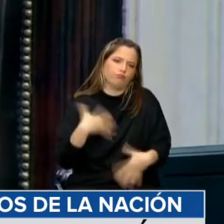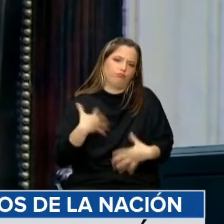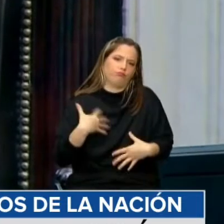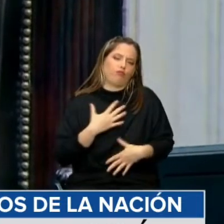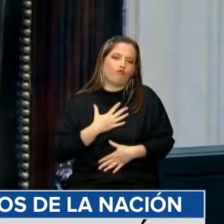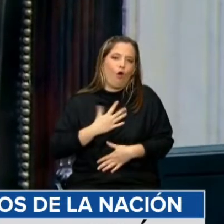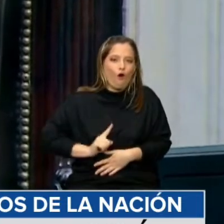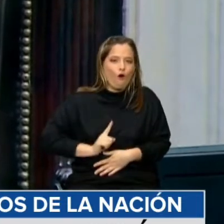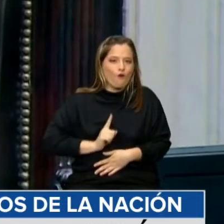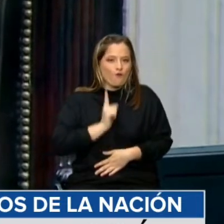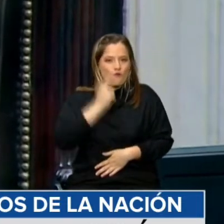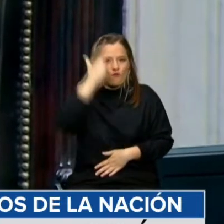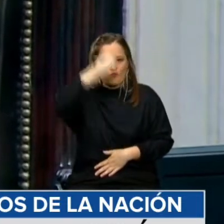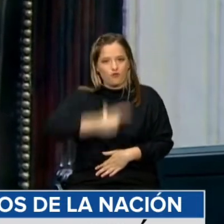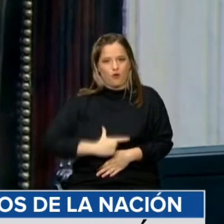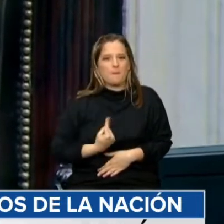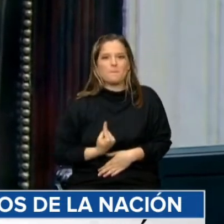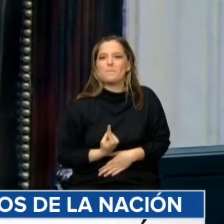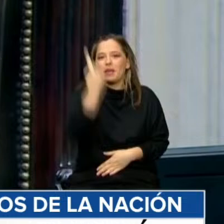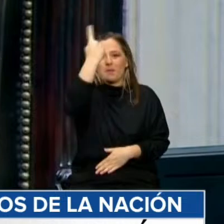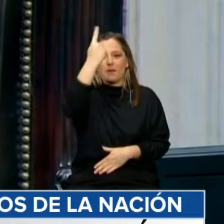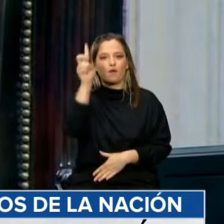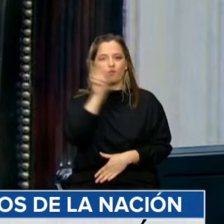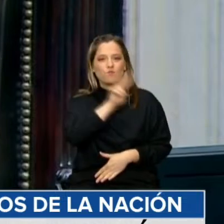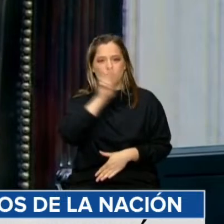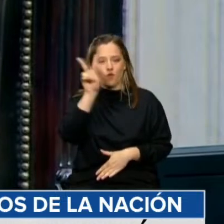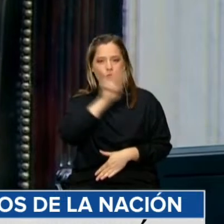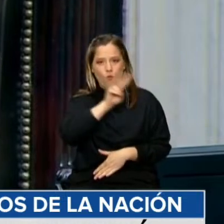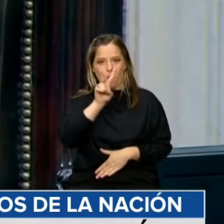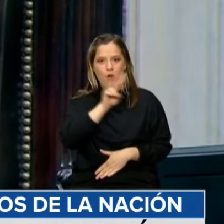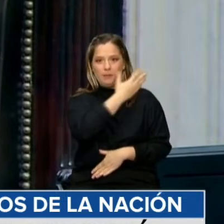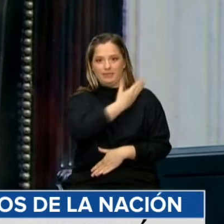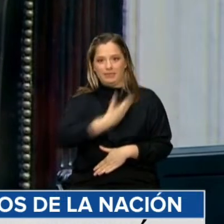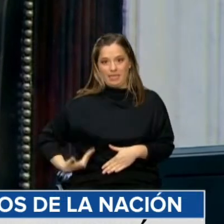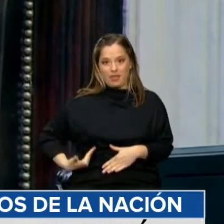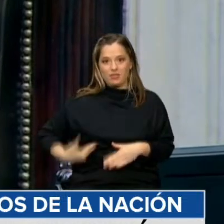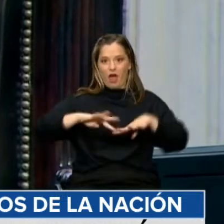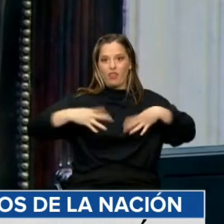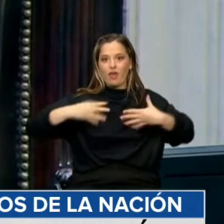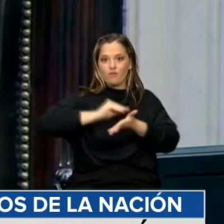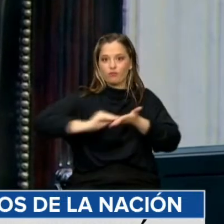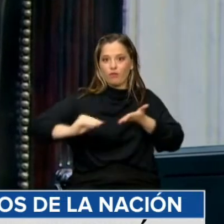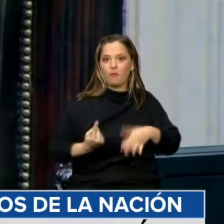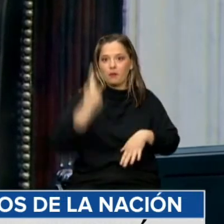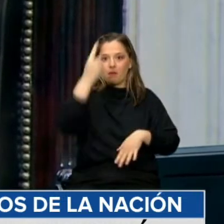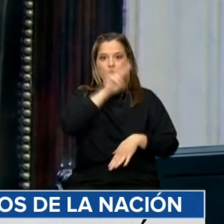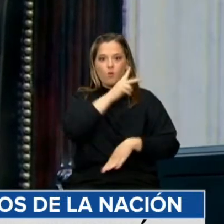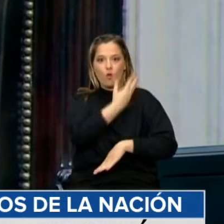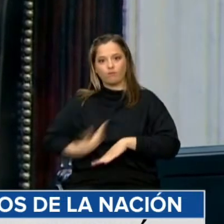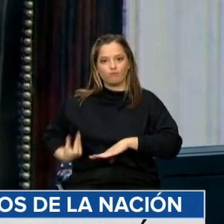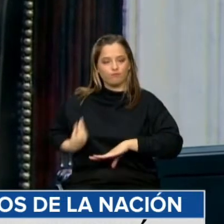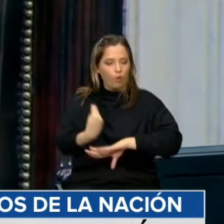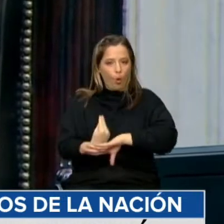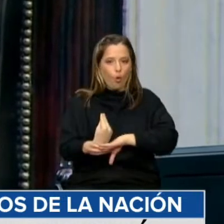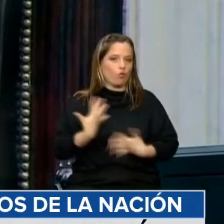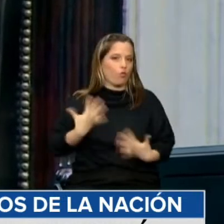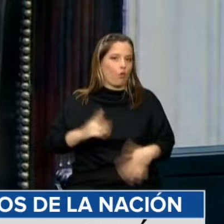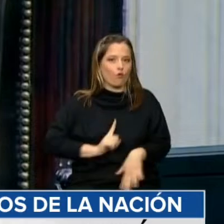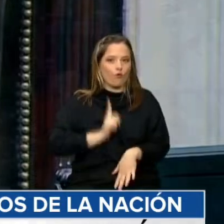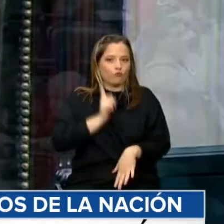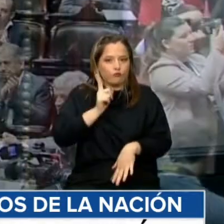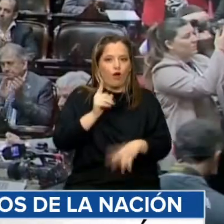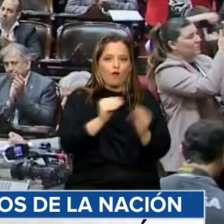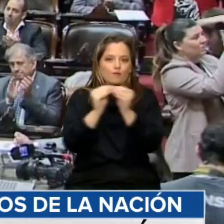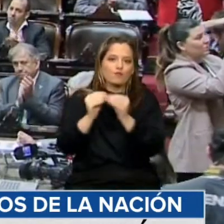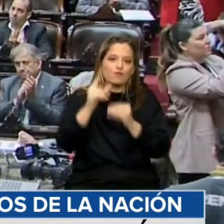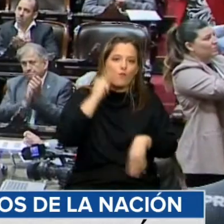haber sido la primera mujer que presidió la Cámara de Diputados de la Nación. Gracias a mis compañeros